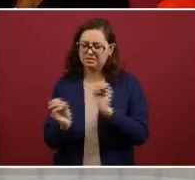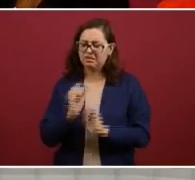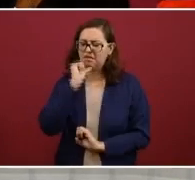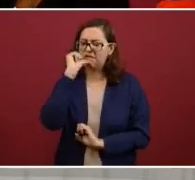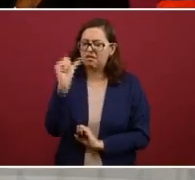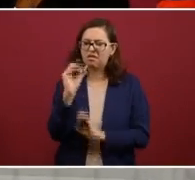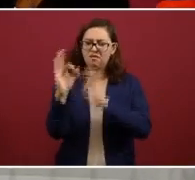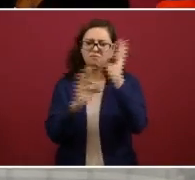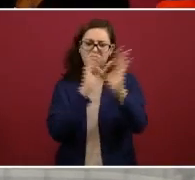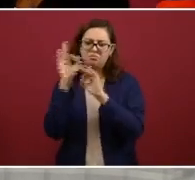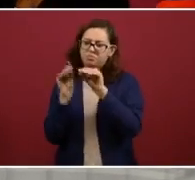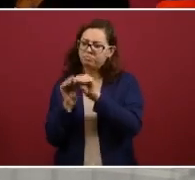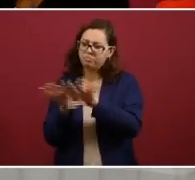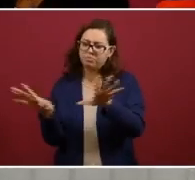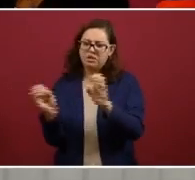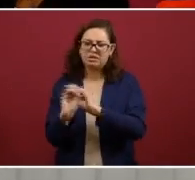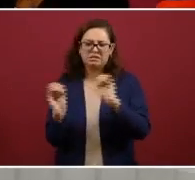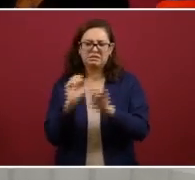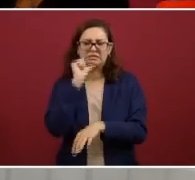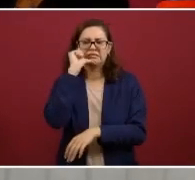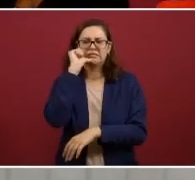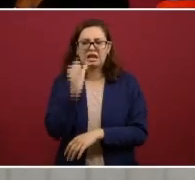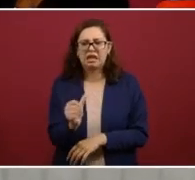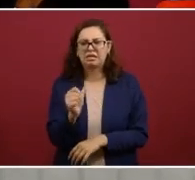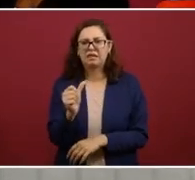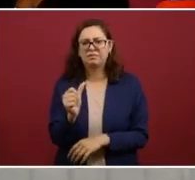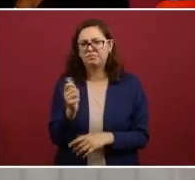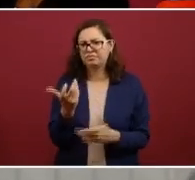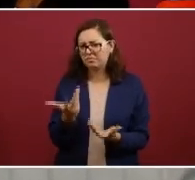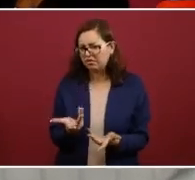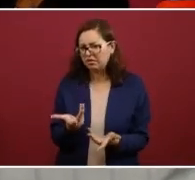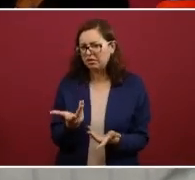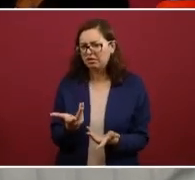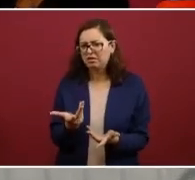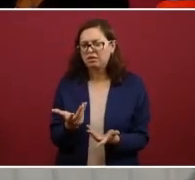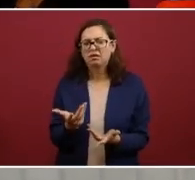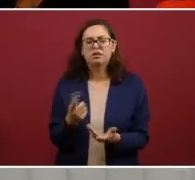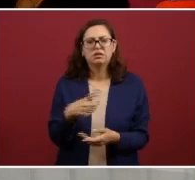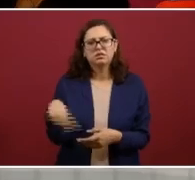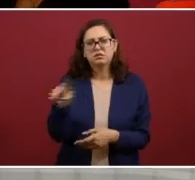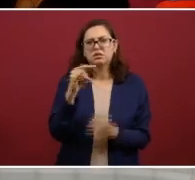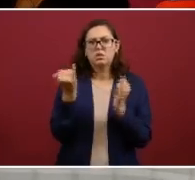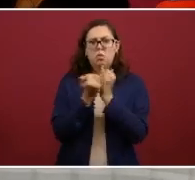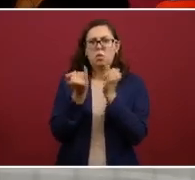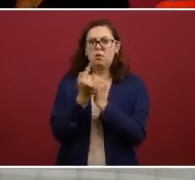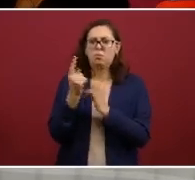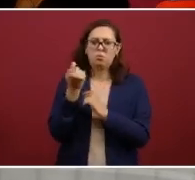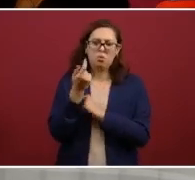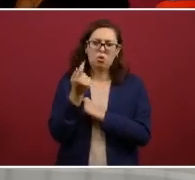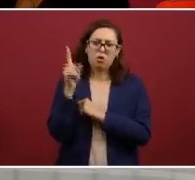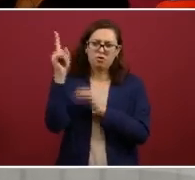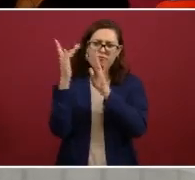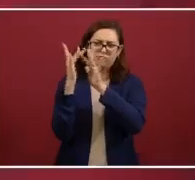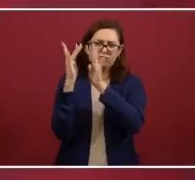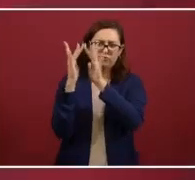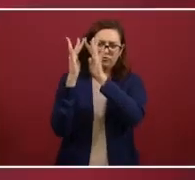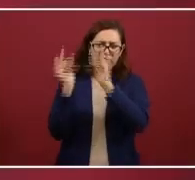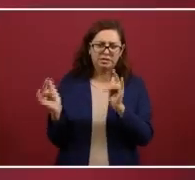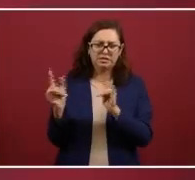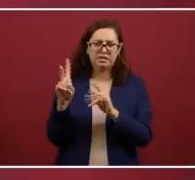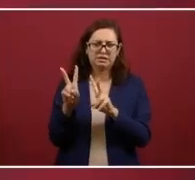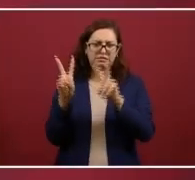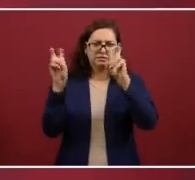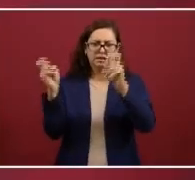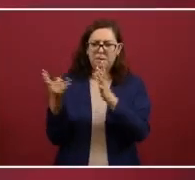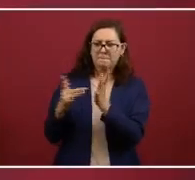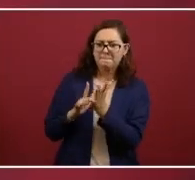publicidad oficial. Este camino intermedio es más o menos parecido al modelo francés de un esquema de financiamiento,